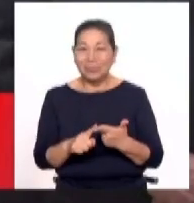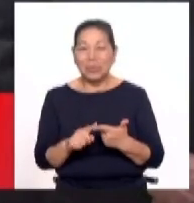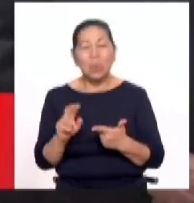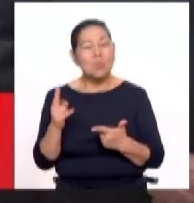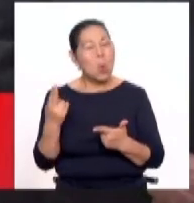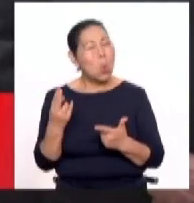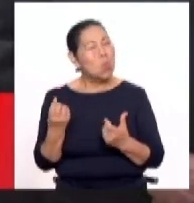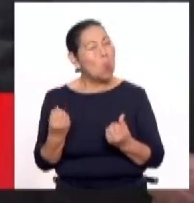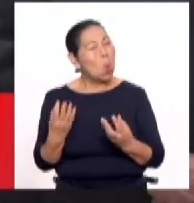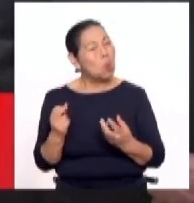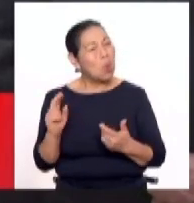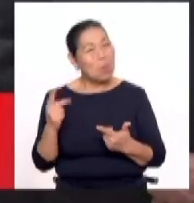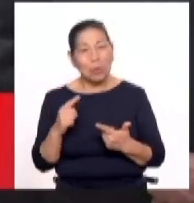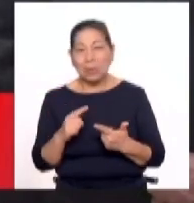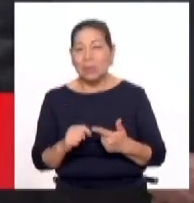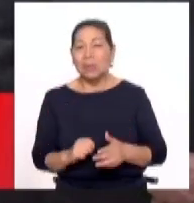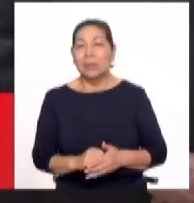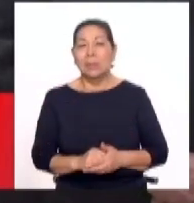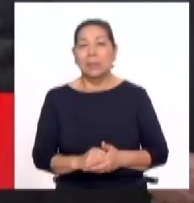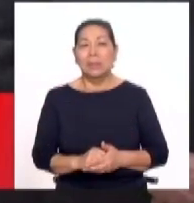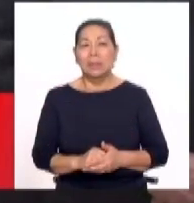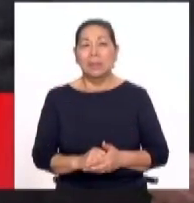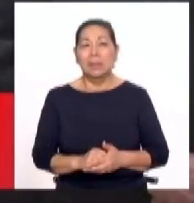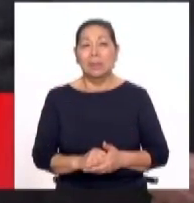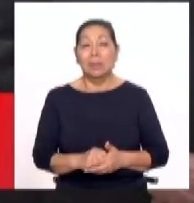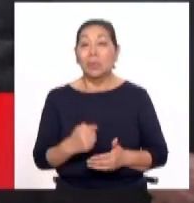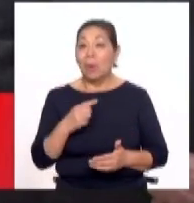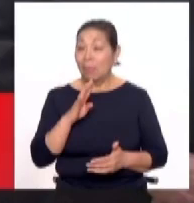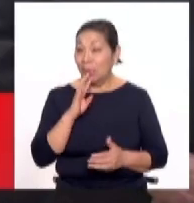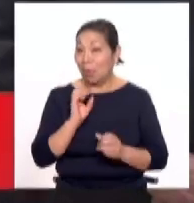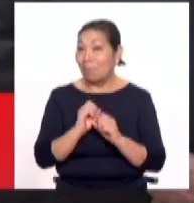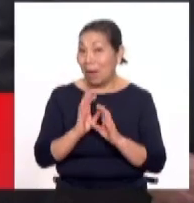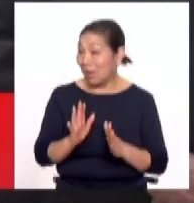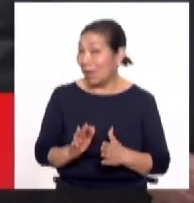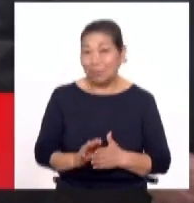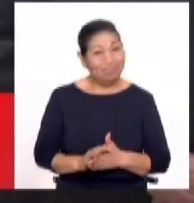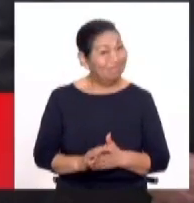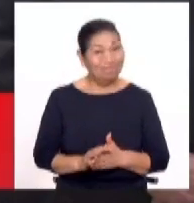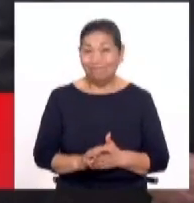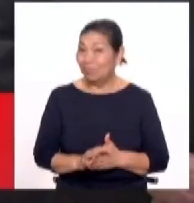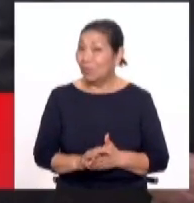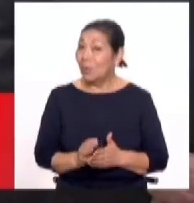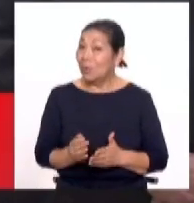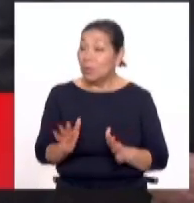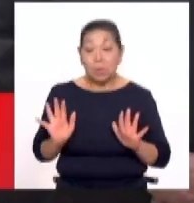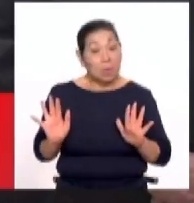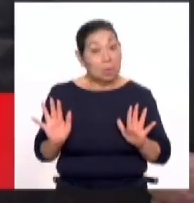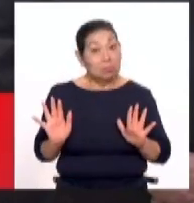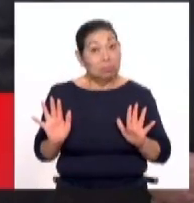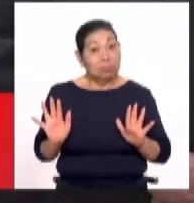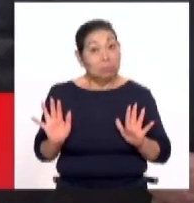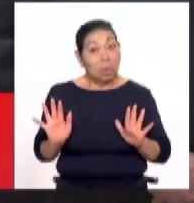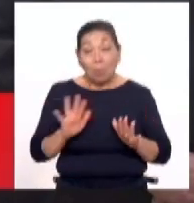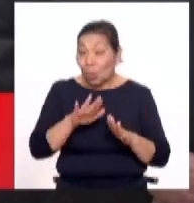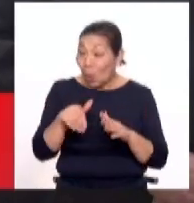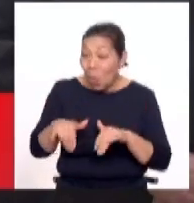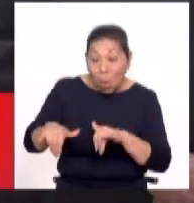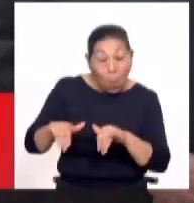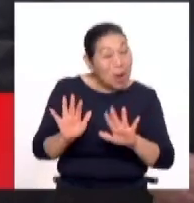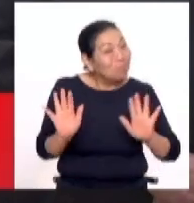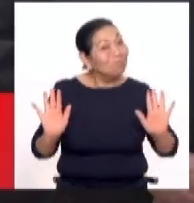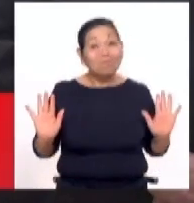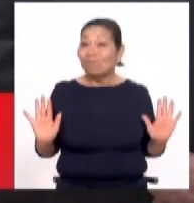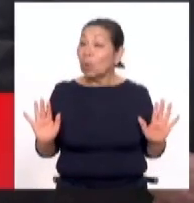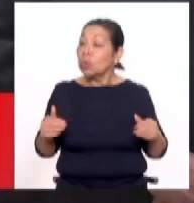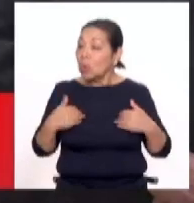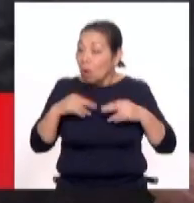corrupción. Por lo tanto, he sido claro, no puedo meter las manos por todos, pero